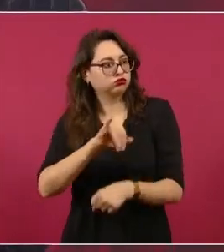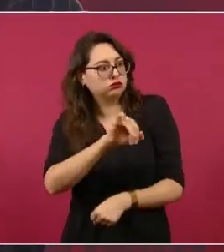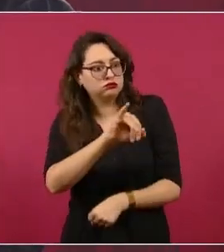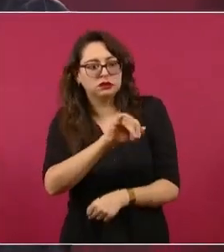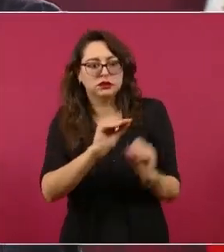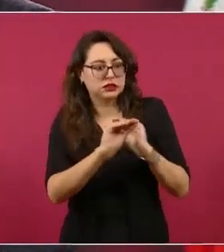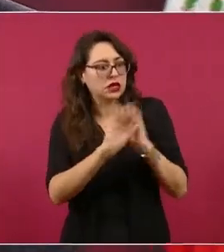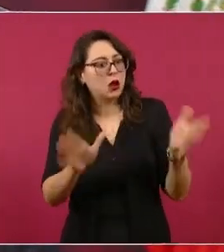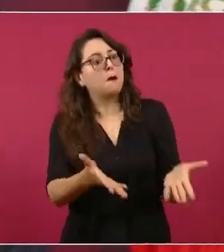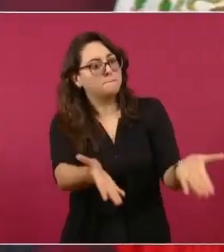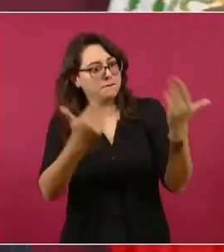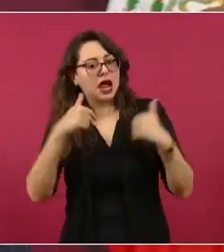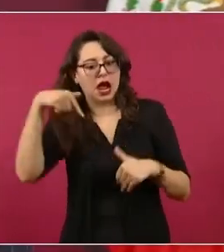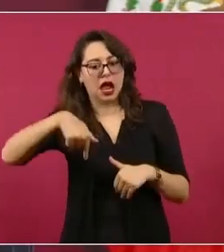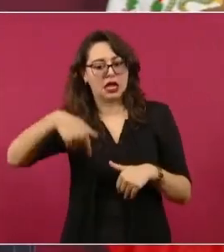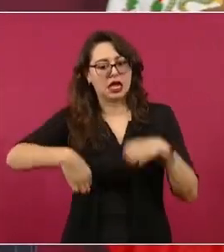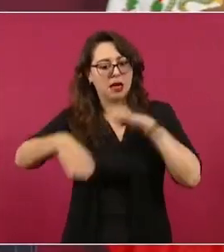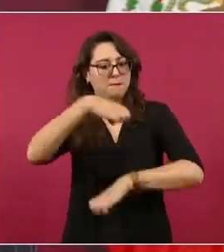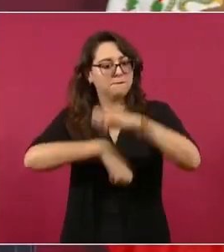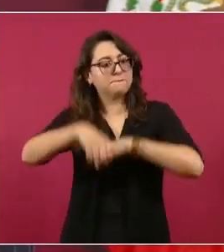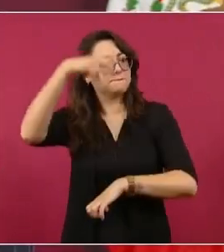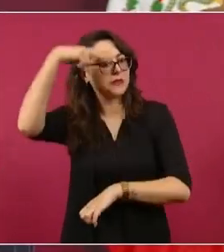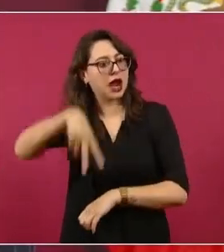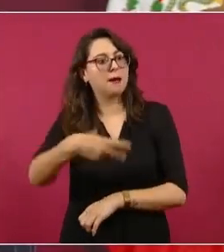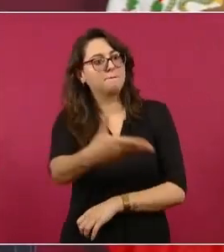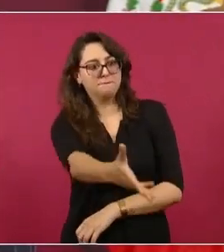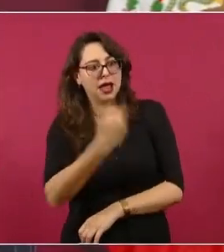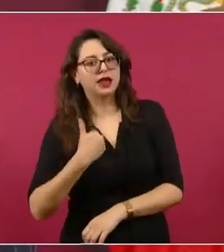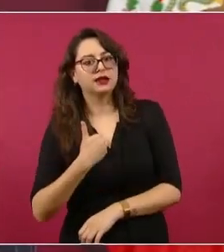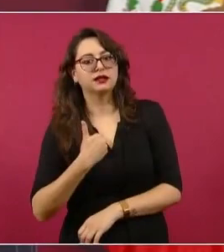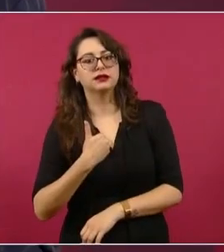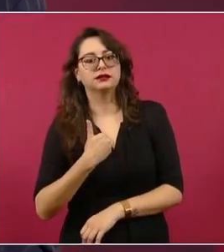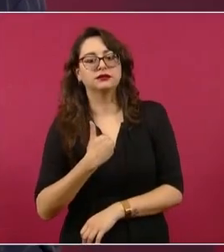de llegar a la embajada